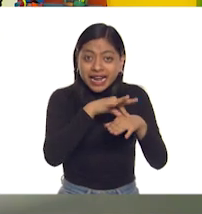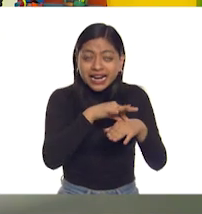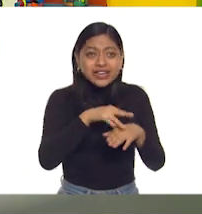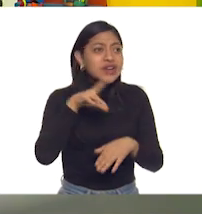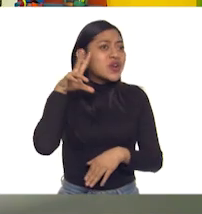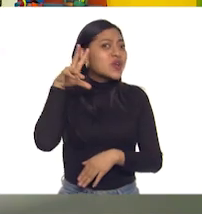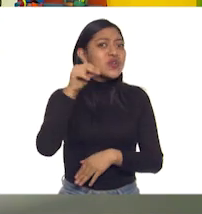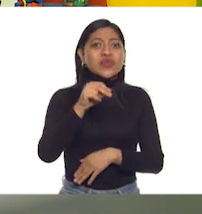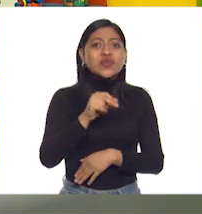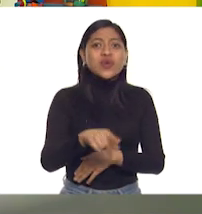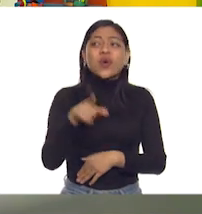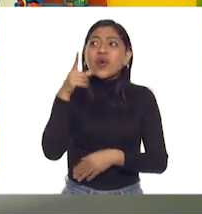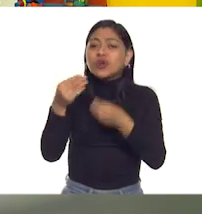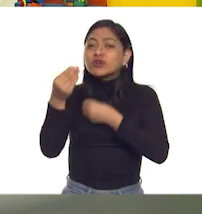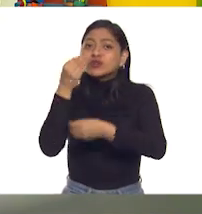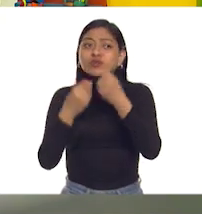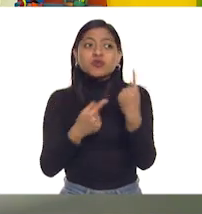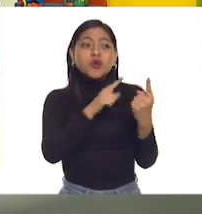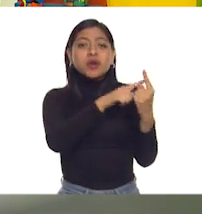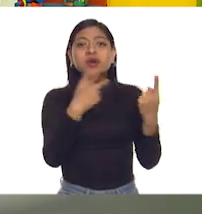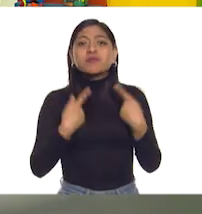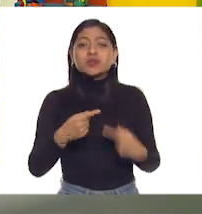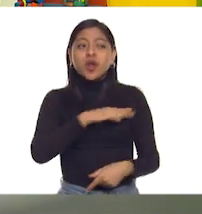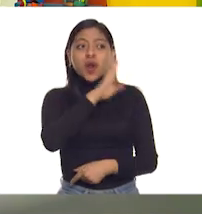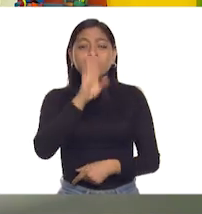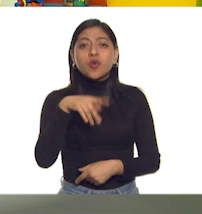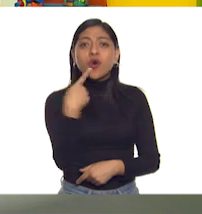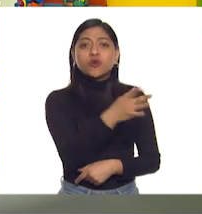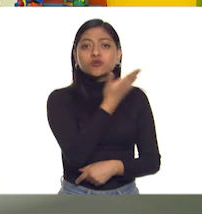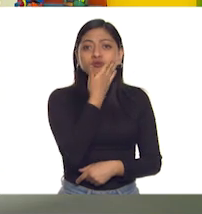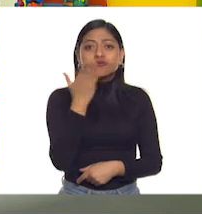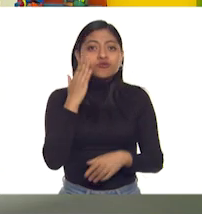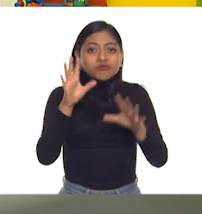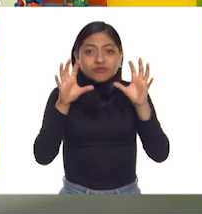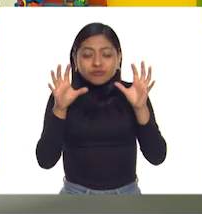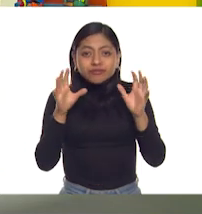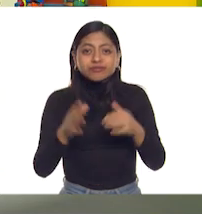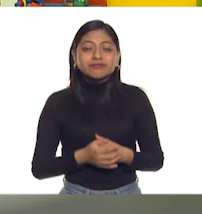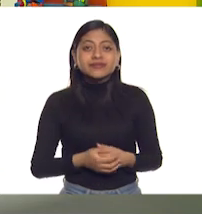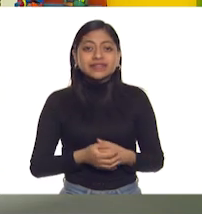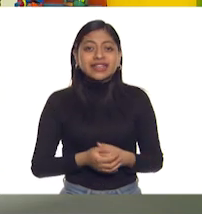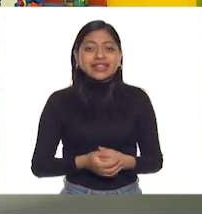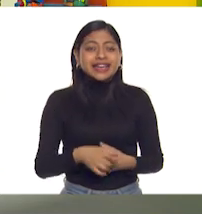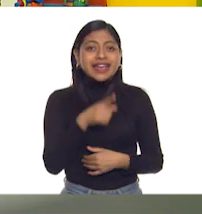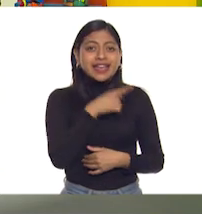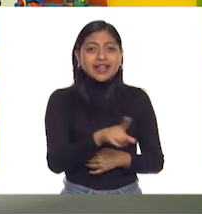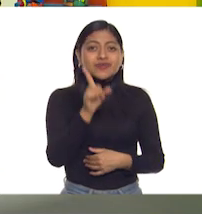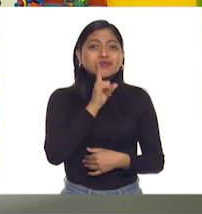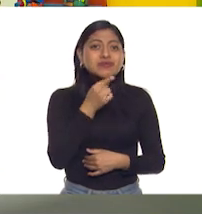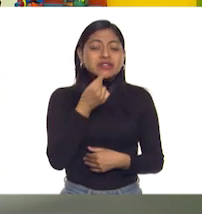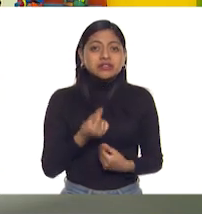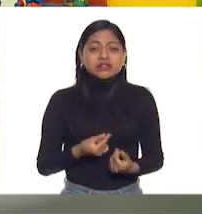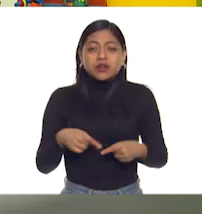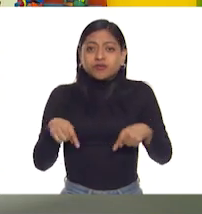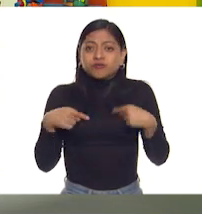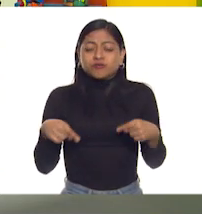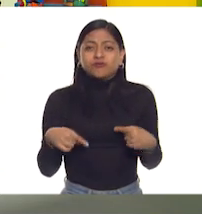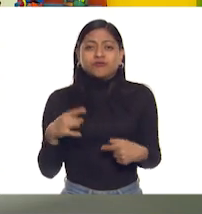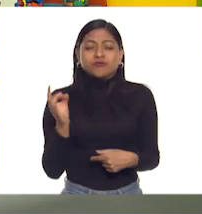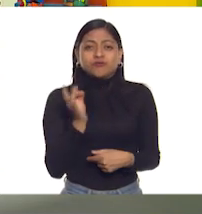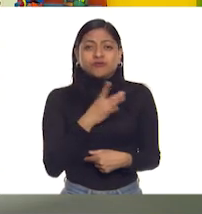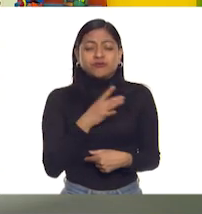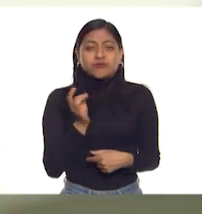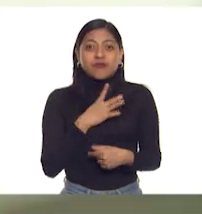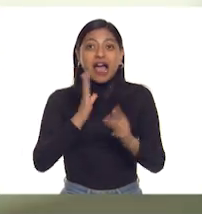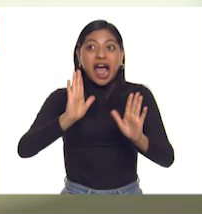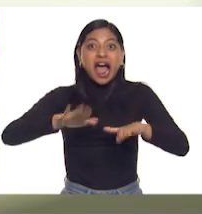las nalgas del muerto? Juanita estaba tiemble y tiemble del puro miedo.